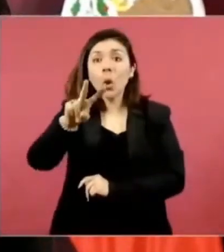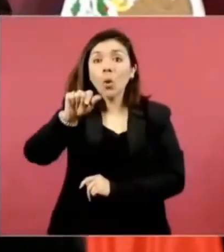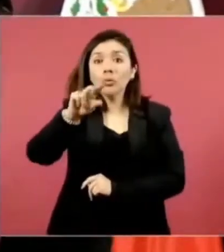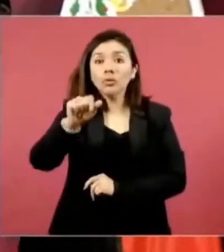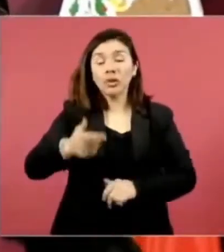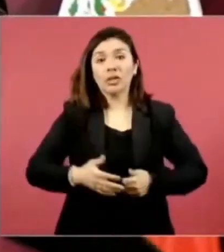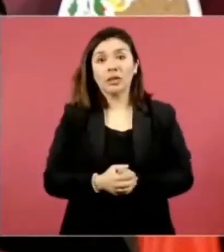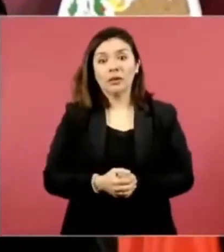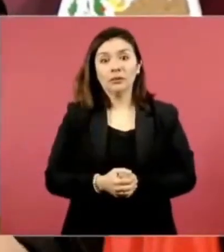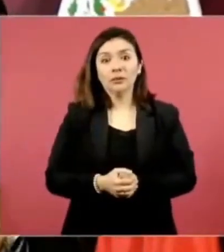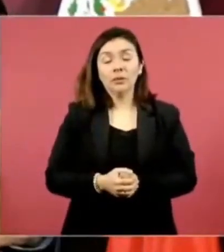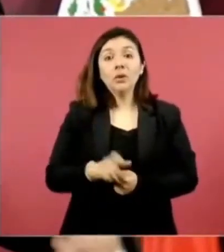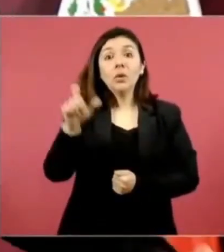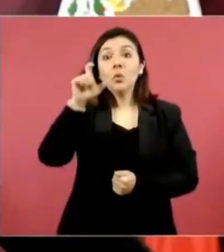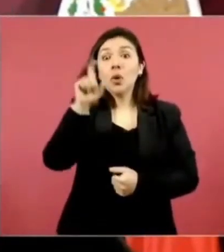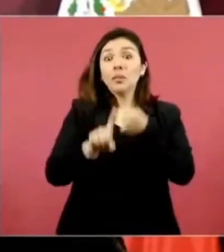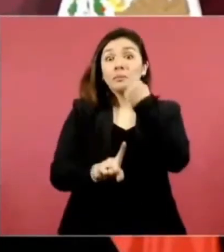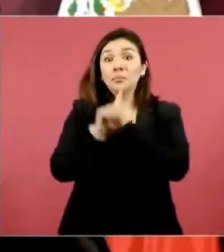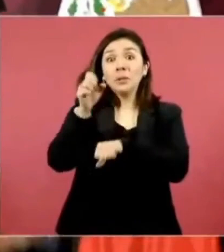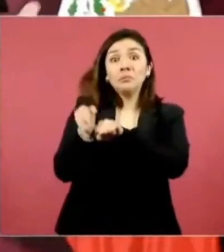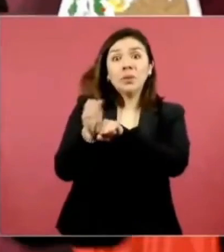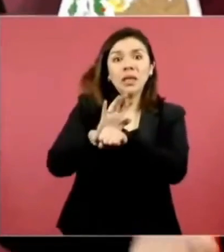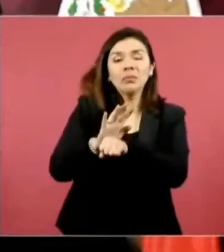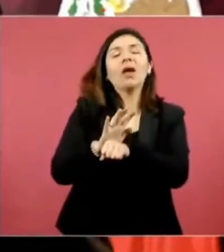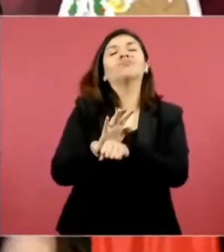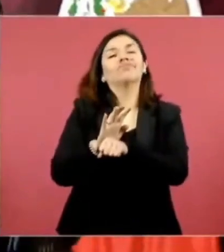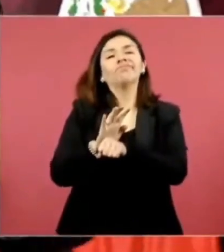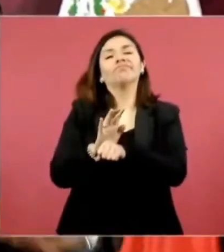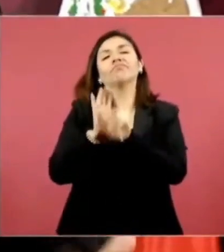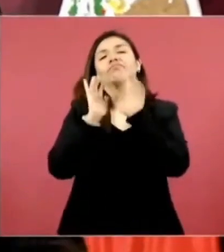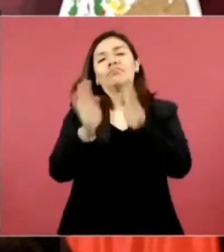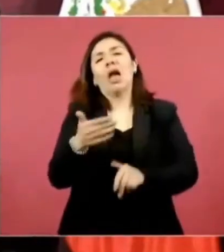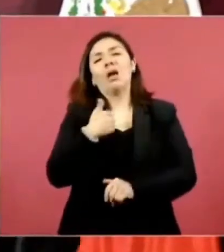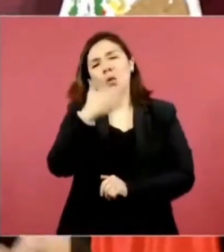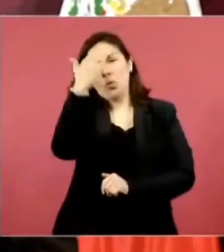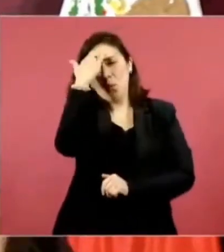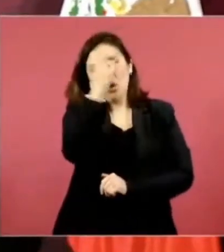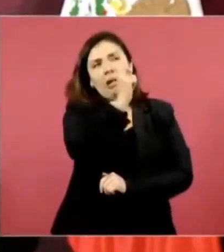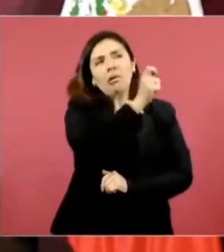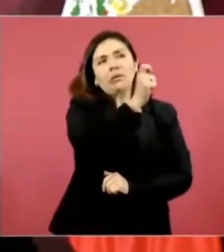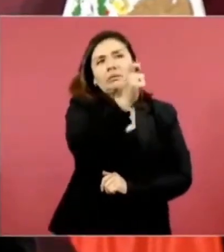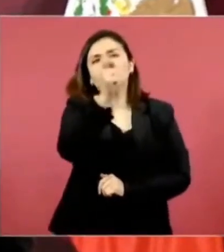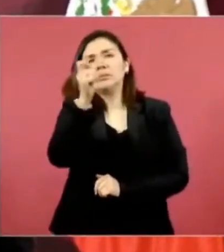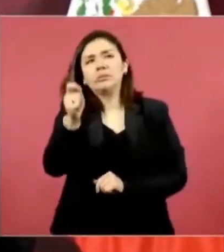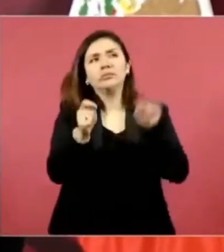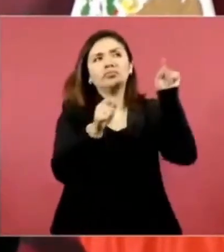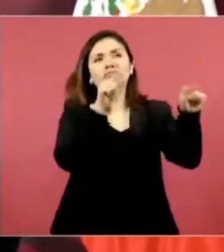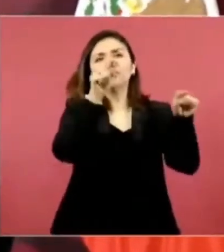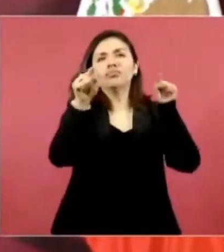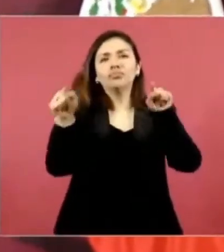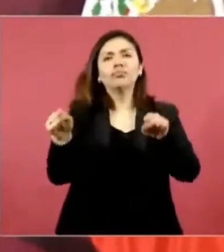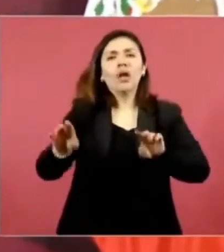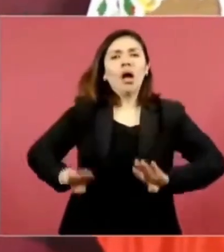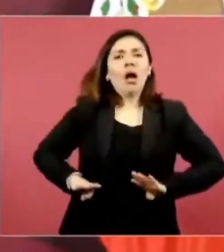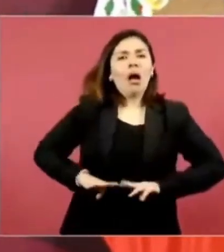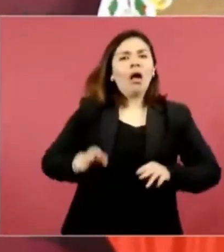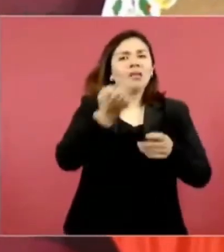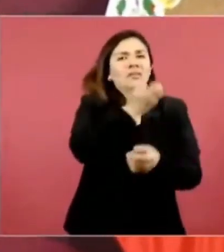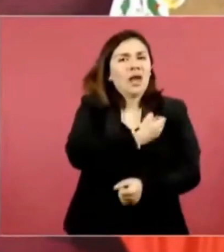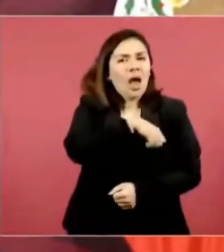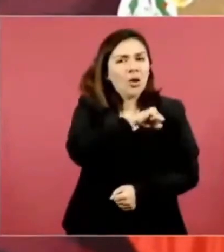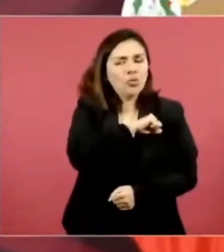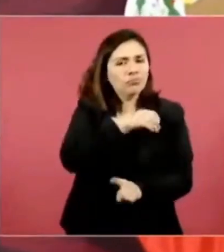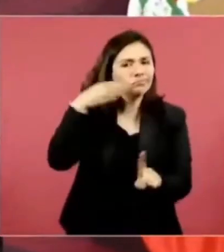De modo que cuando viene la pandemia, pues ya sabemos qué estaba pasando en el sector salud, qué se tenía que hacer,